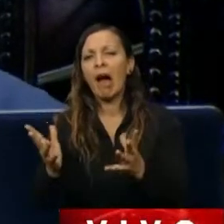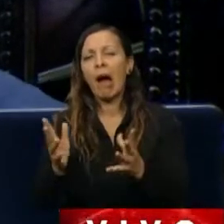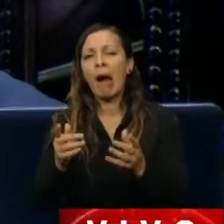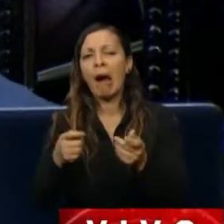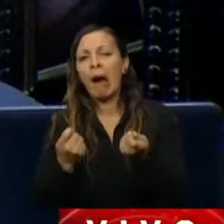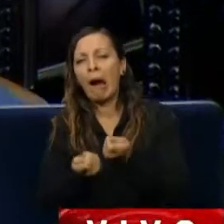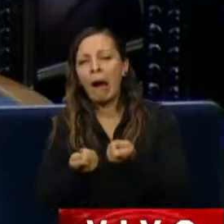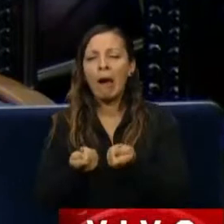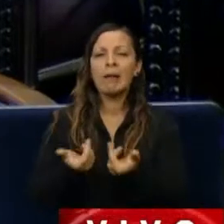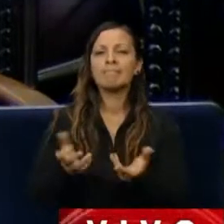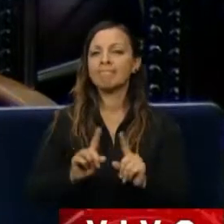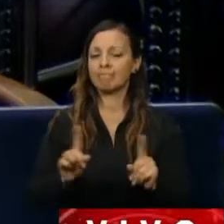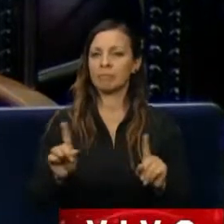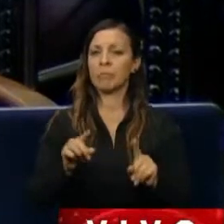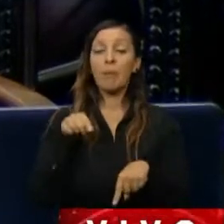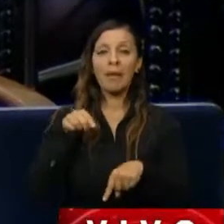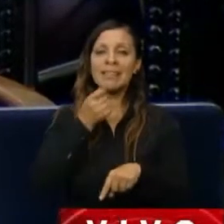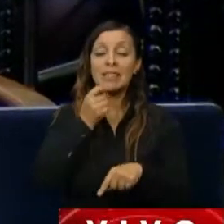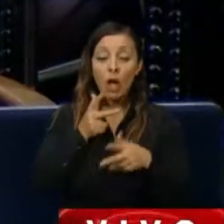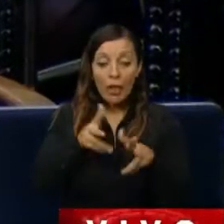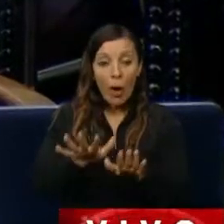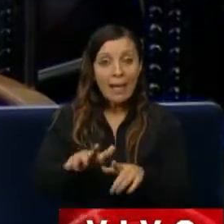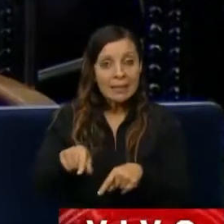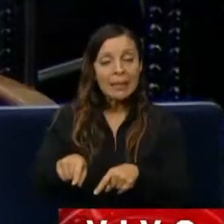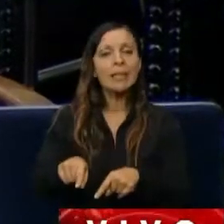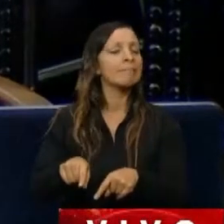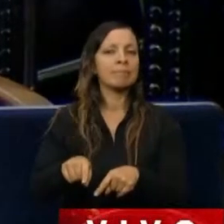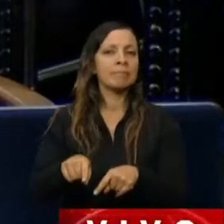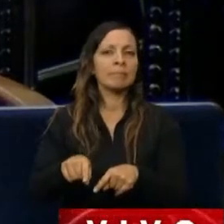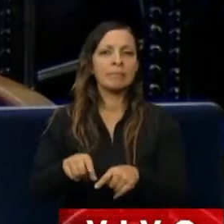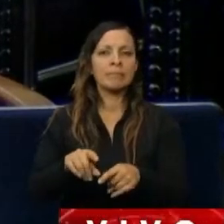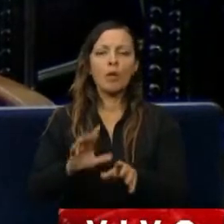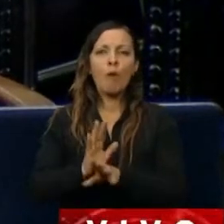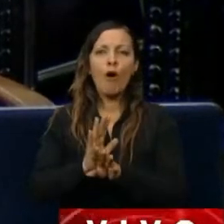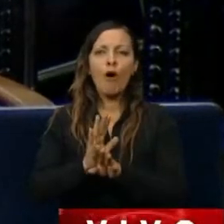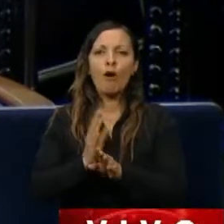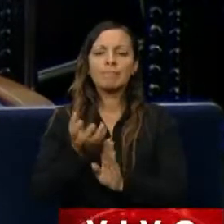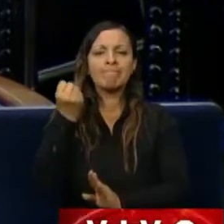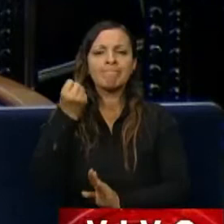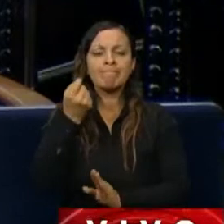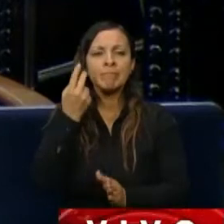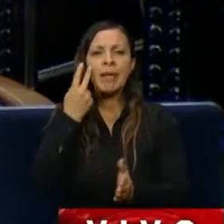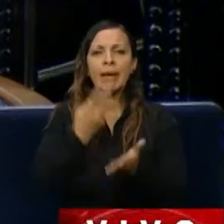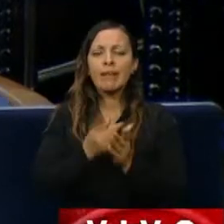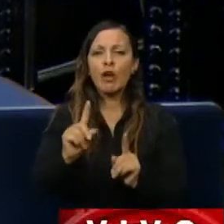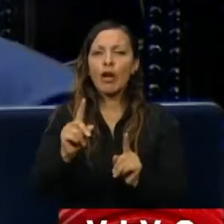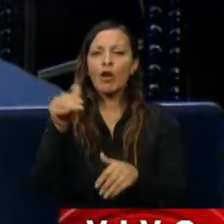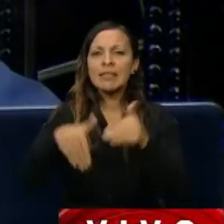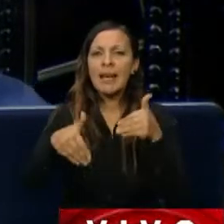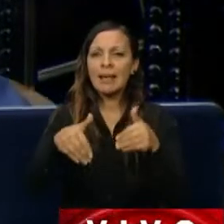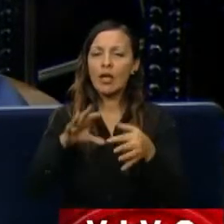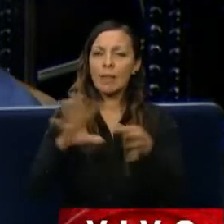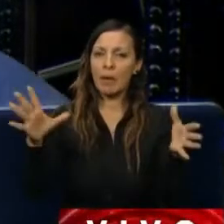popular, porque eso sería quitarle o restarle legitimidad a muchos de los que han sido elegidos en elecciones